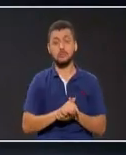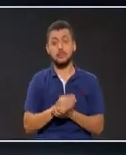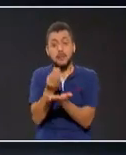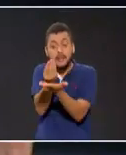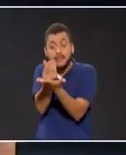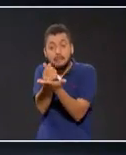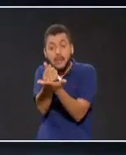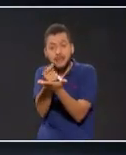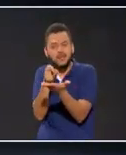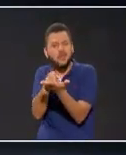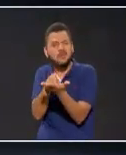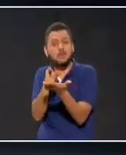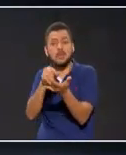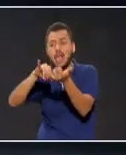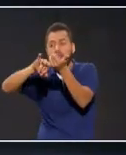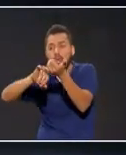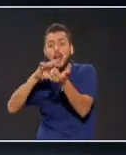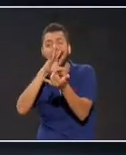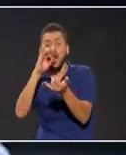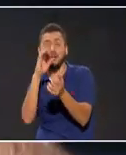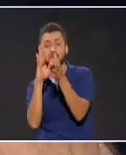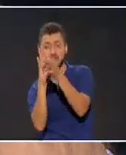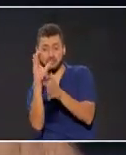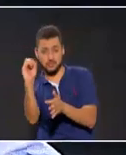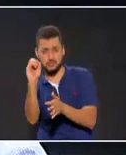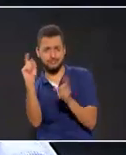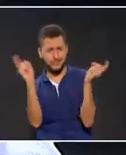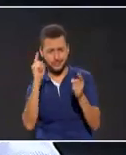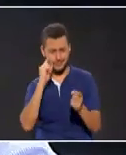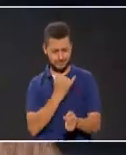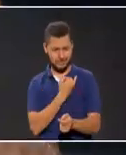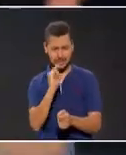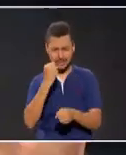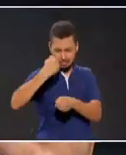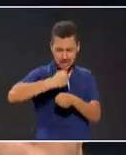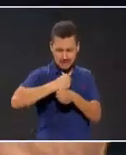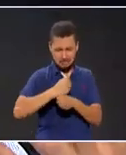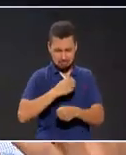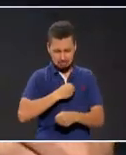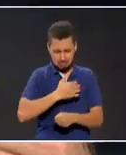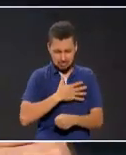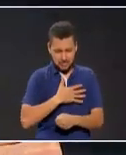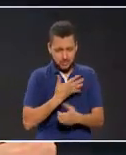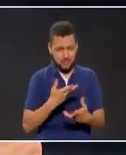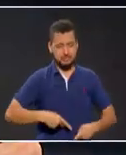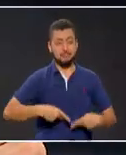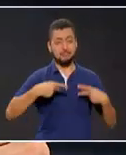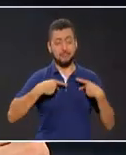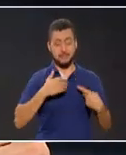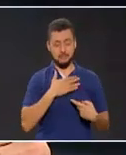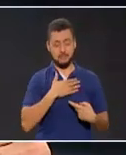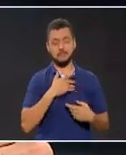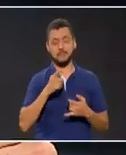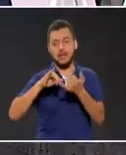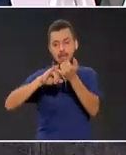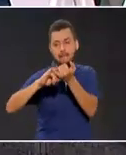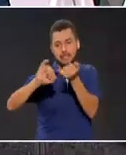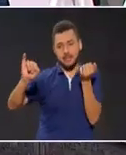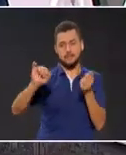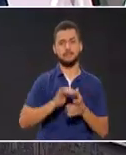tenga más capacidad, más capacitación para que pueda emprender nuevos negocios y tenga más autonomía económica.